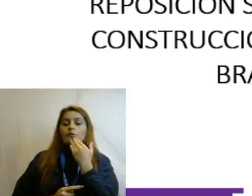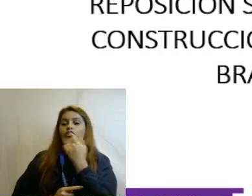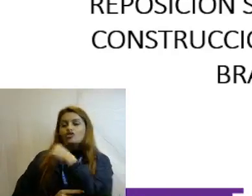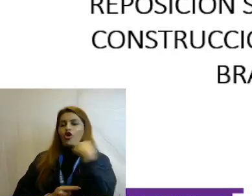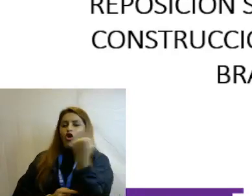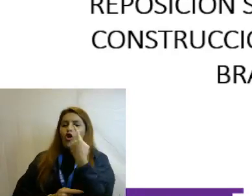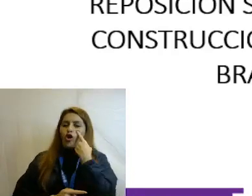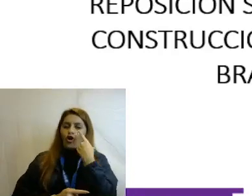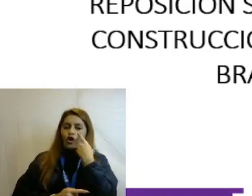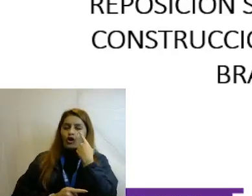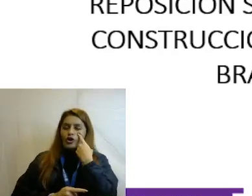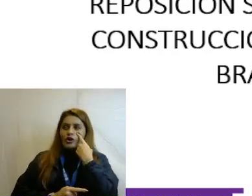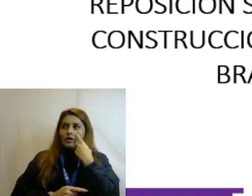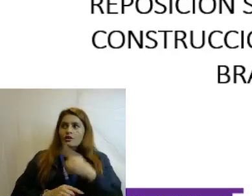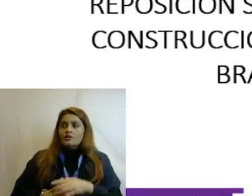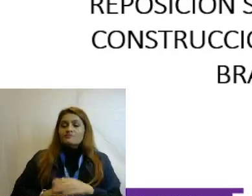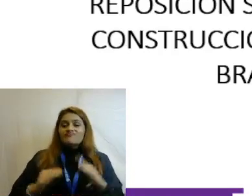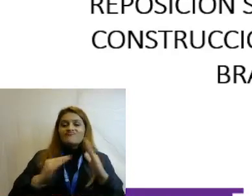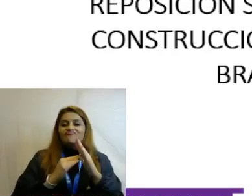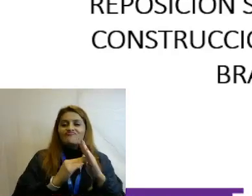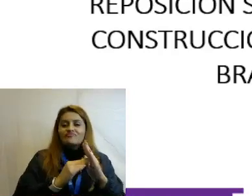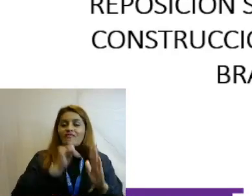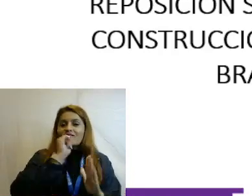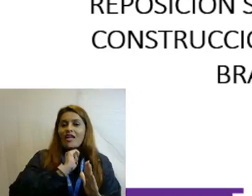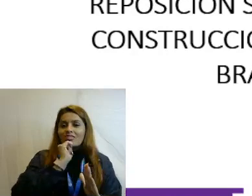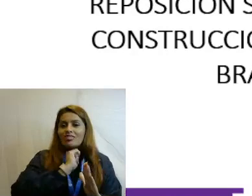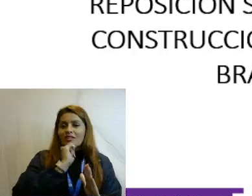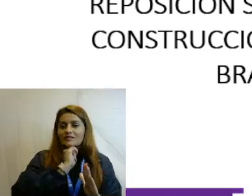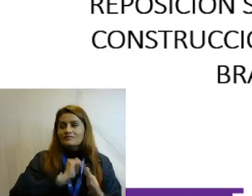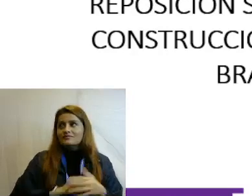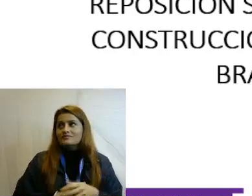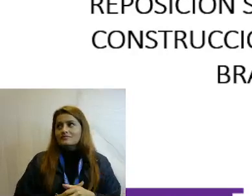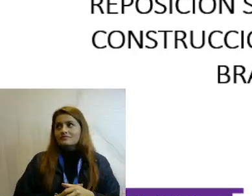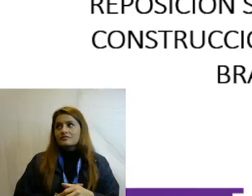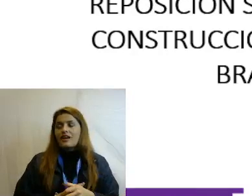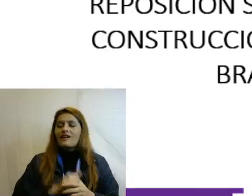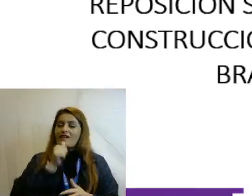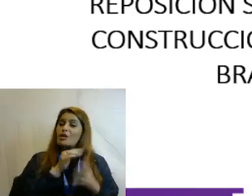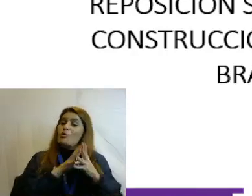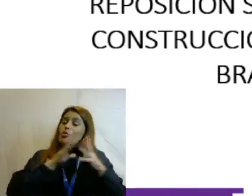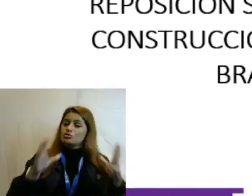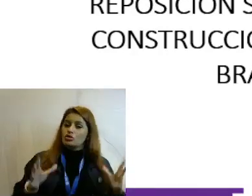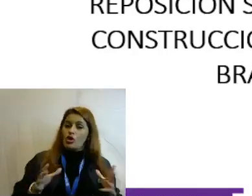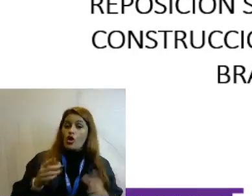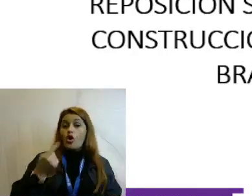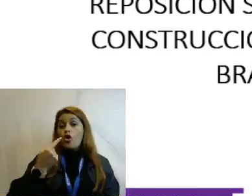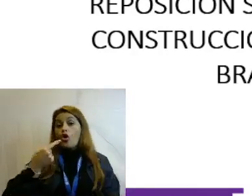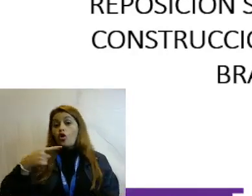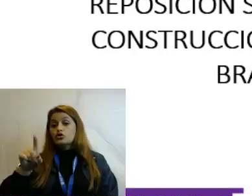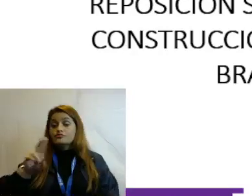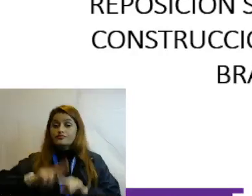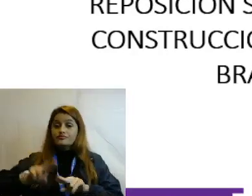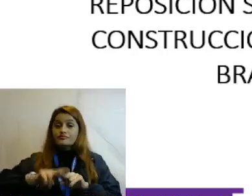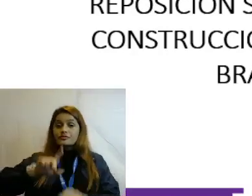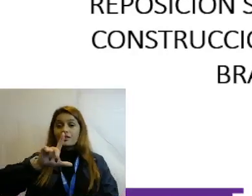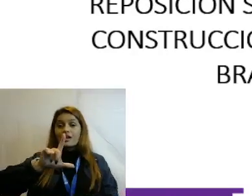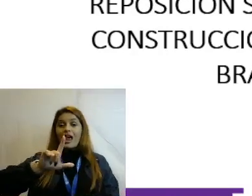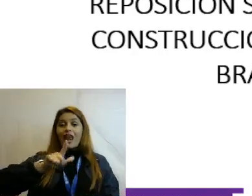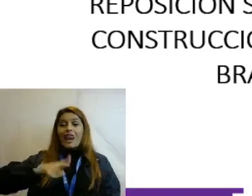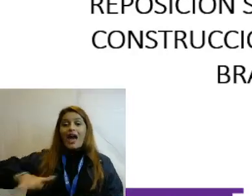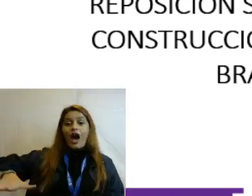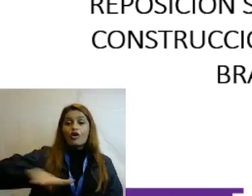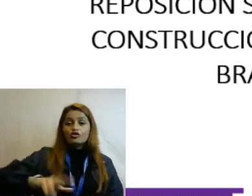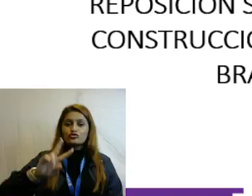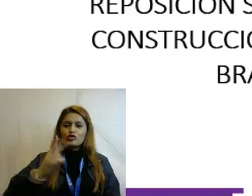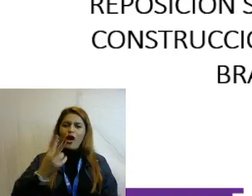conoce, que está ahí a medio terminar, más a medio hacia abajo, ¿cierto? La reposición de la sede social de la población de Los Lagos 2, que es